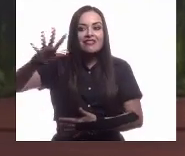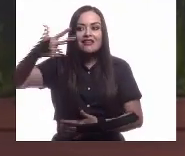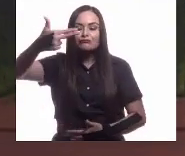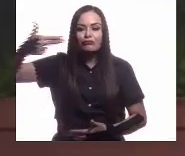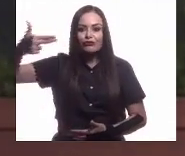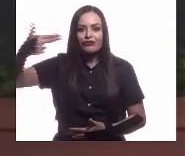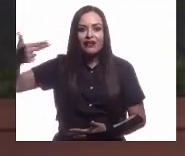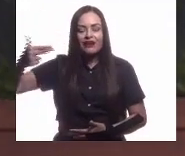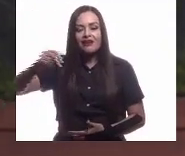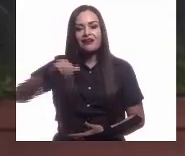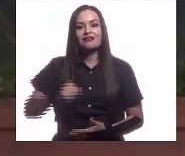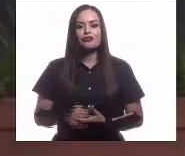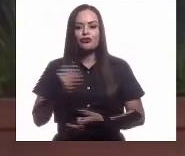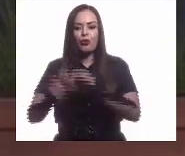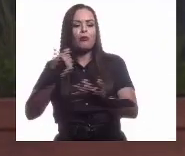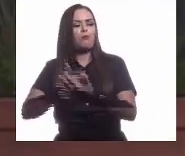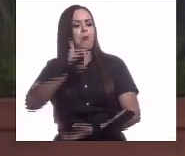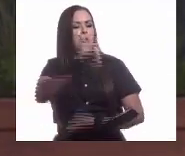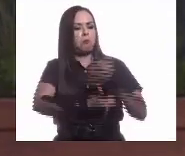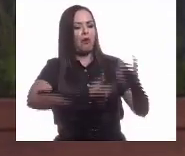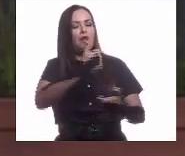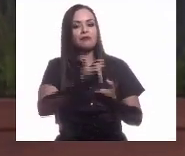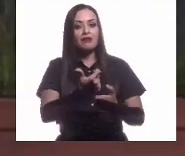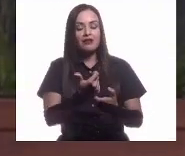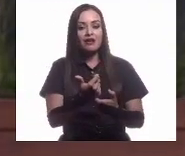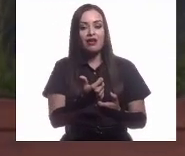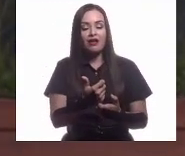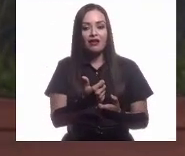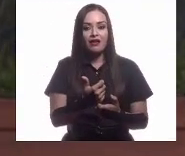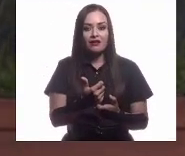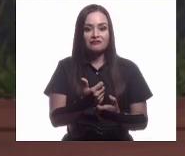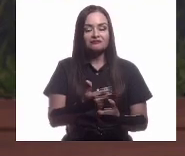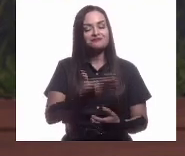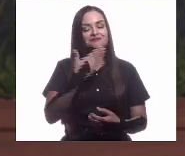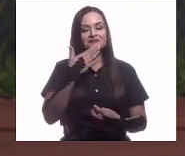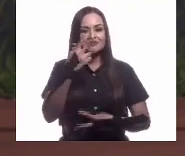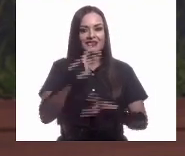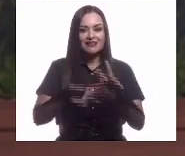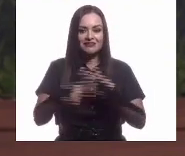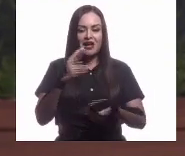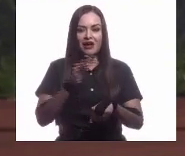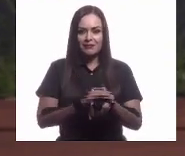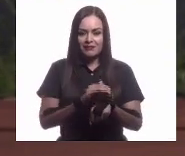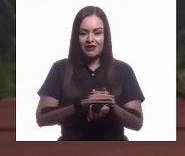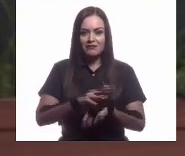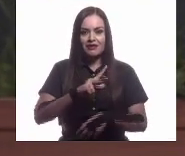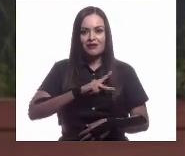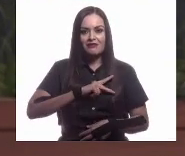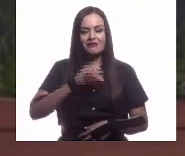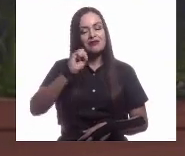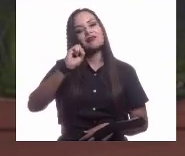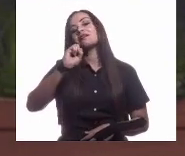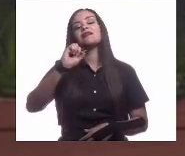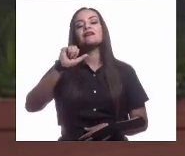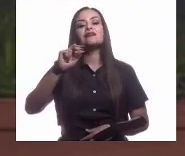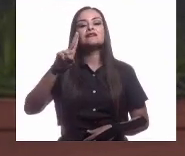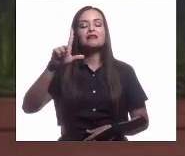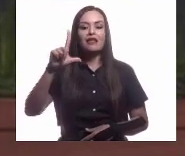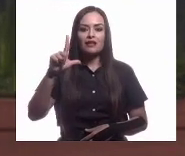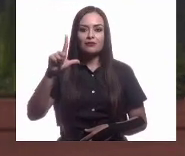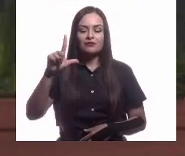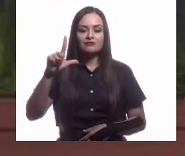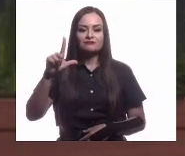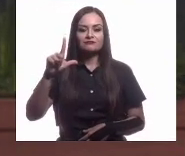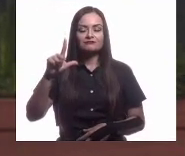queda nada. Y se los pagan y se los pagan bien. Yo quiero darle la bienvenida a mi amigo Saúl Verduzco Armenta. Con